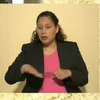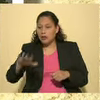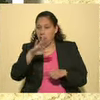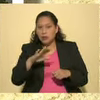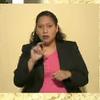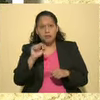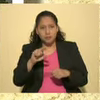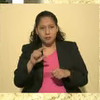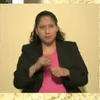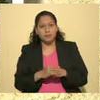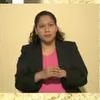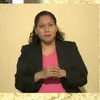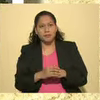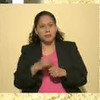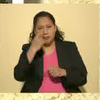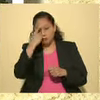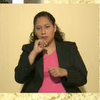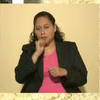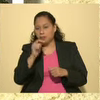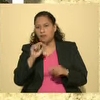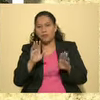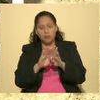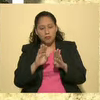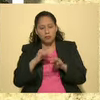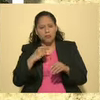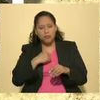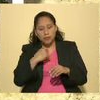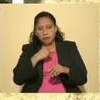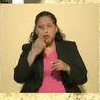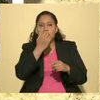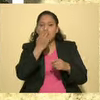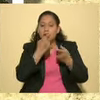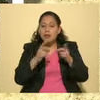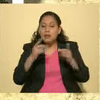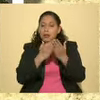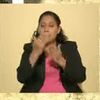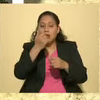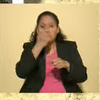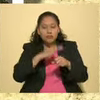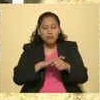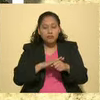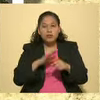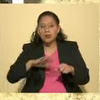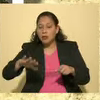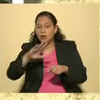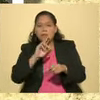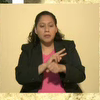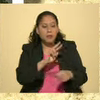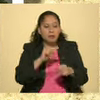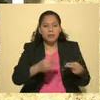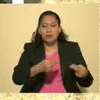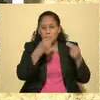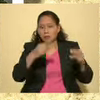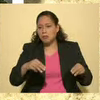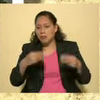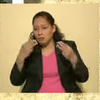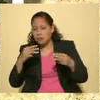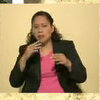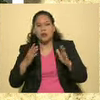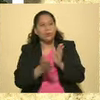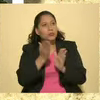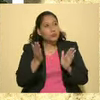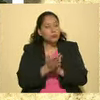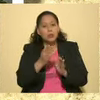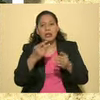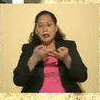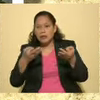domino. Para nada. Es un área, yo estoy en las verificaciones administrativas. Mi área es vigilar que los establecimientos mercantiles, las construcciones, los